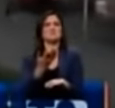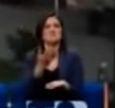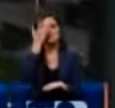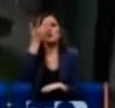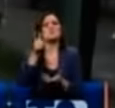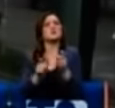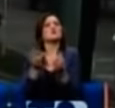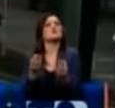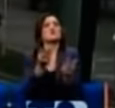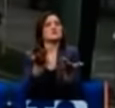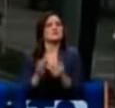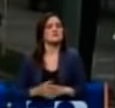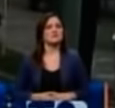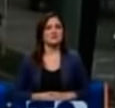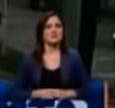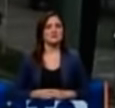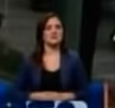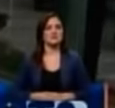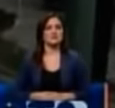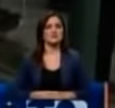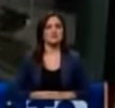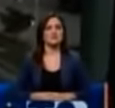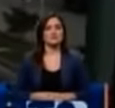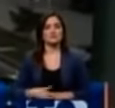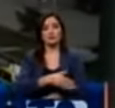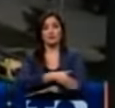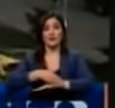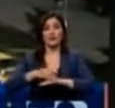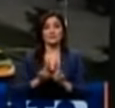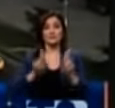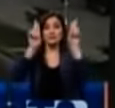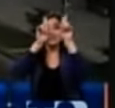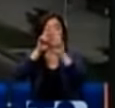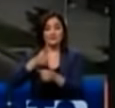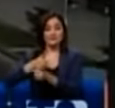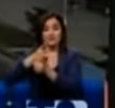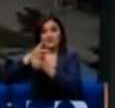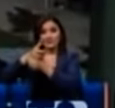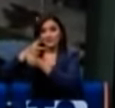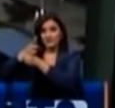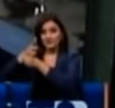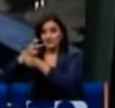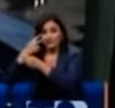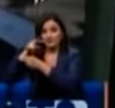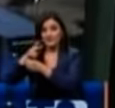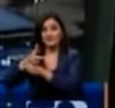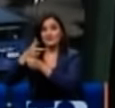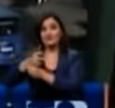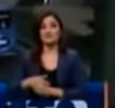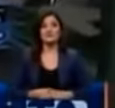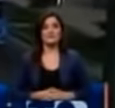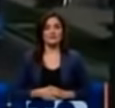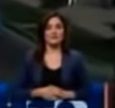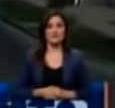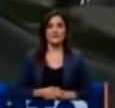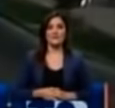aglomeración de personas. En todo caso, esto es sobre la avenida de Los Chiris y Naciones Unidas. A través de la cámara del Q911 estamos viendo lo que pasa en este momento ahí